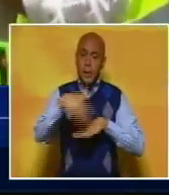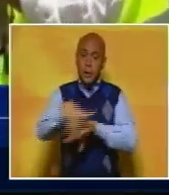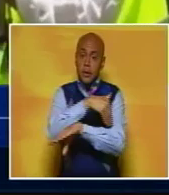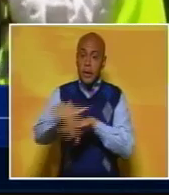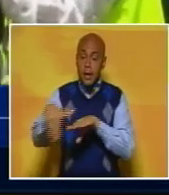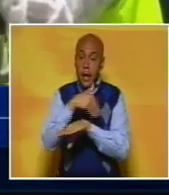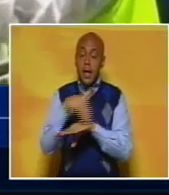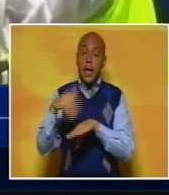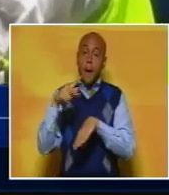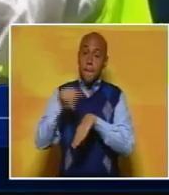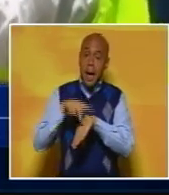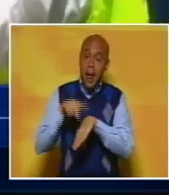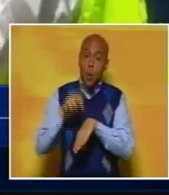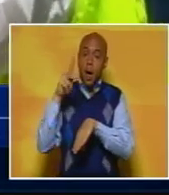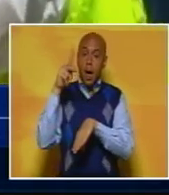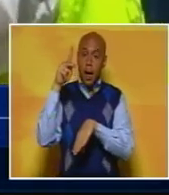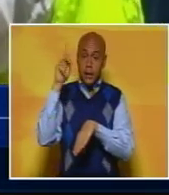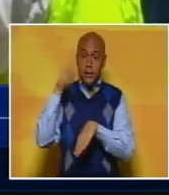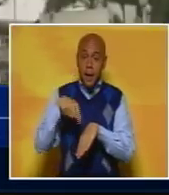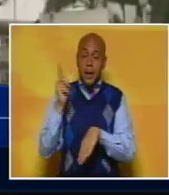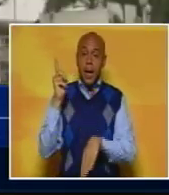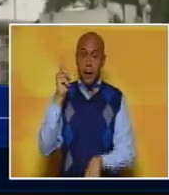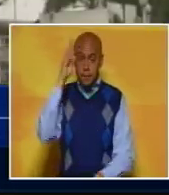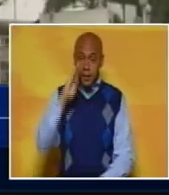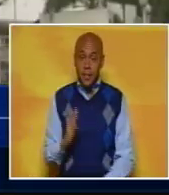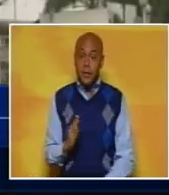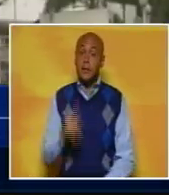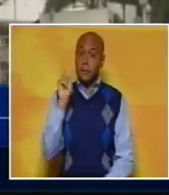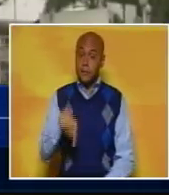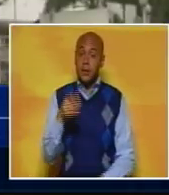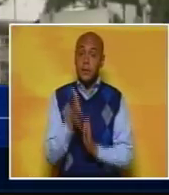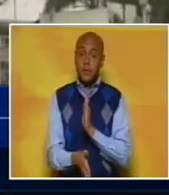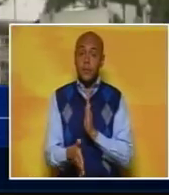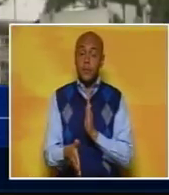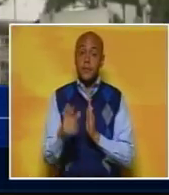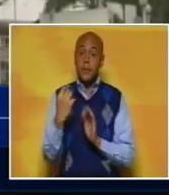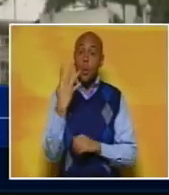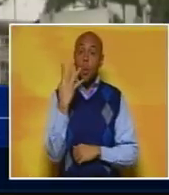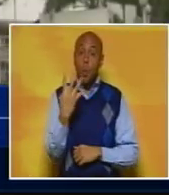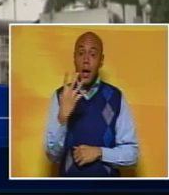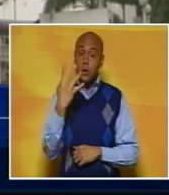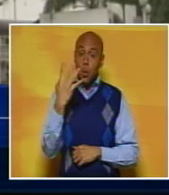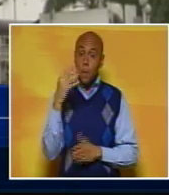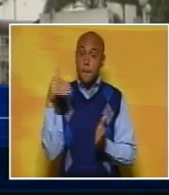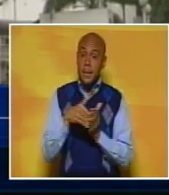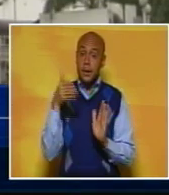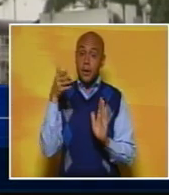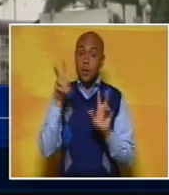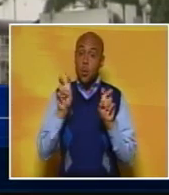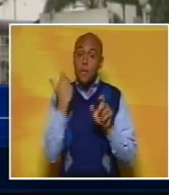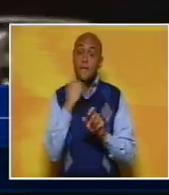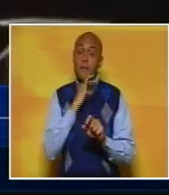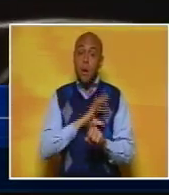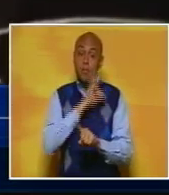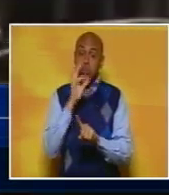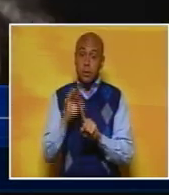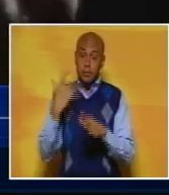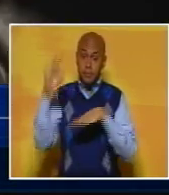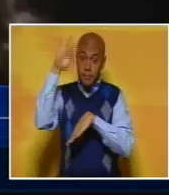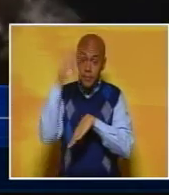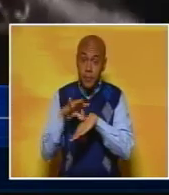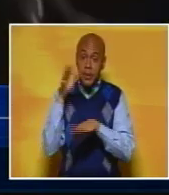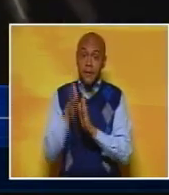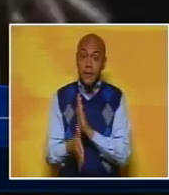con Paraguay y Brasilia. Hasta el momento se han registrado 4.000 casos sospechosos en todo el país, 748 de